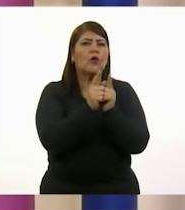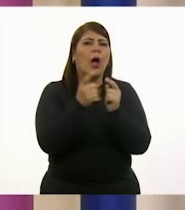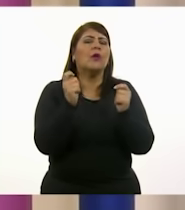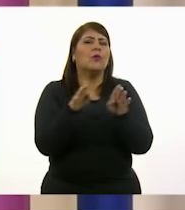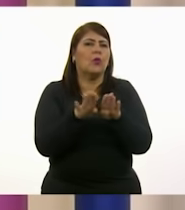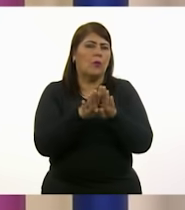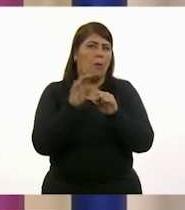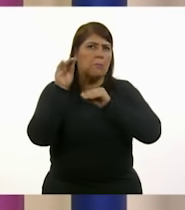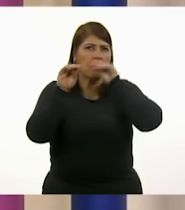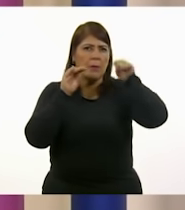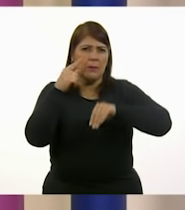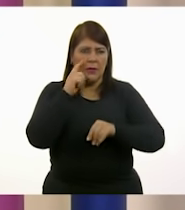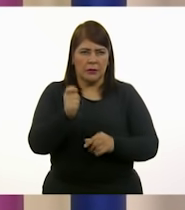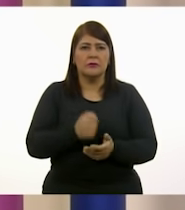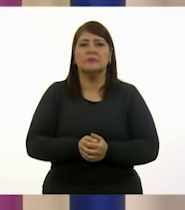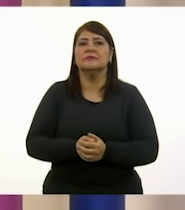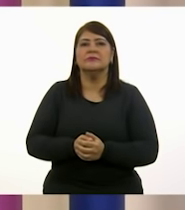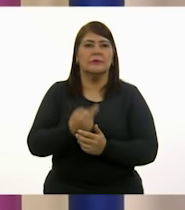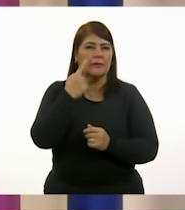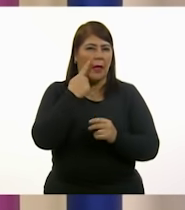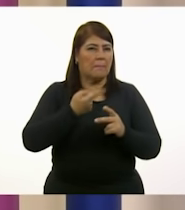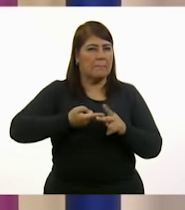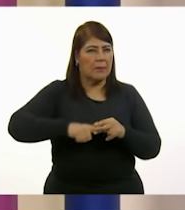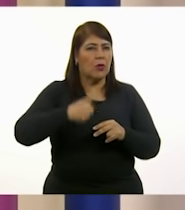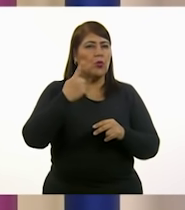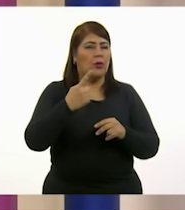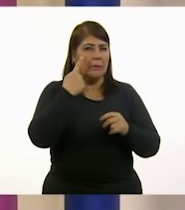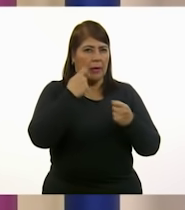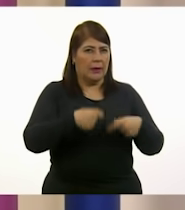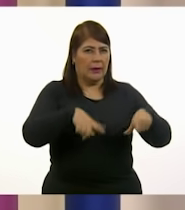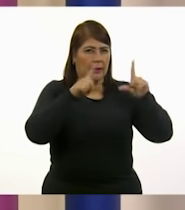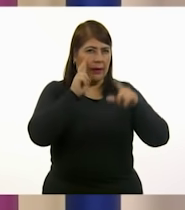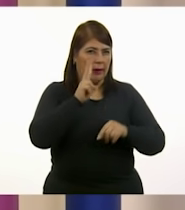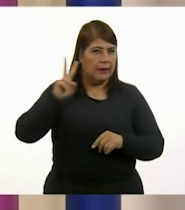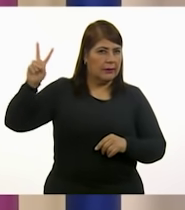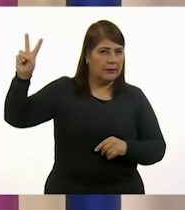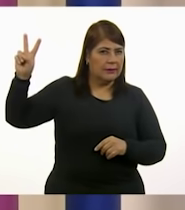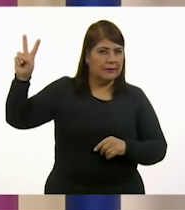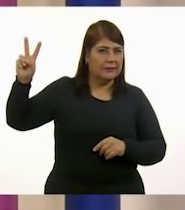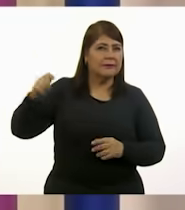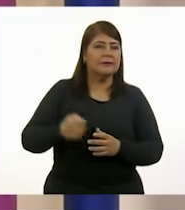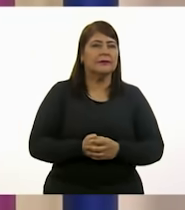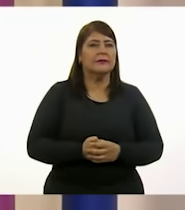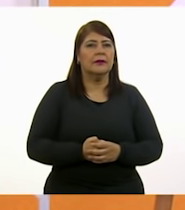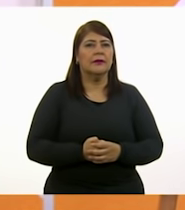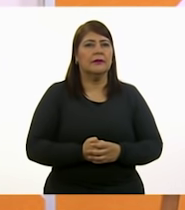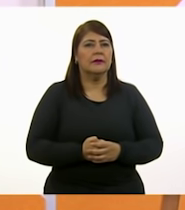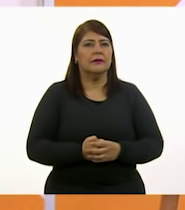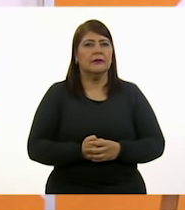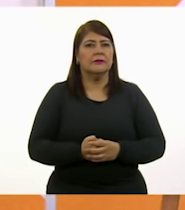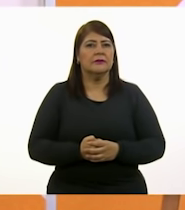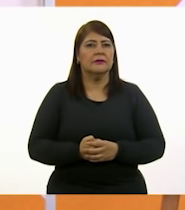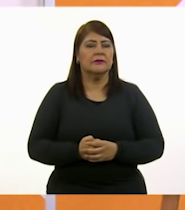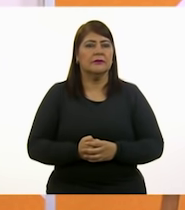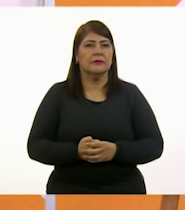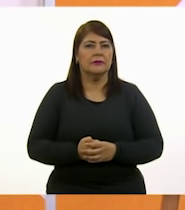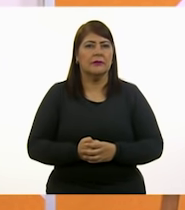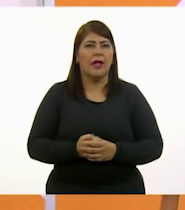con uno como este ¿Tú sabes cómo se llama este animal, Pepe? Ese es un...